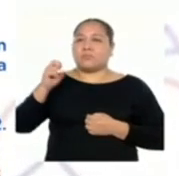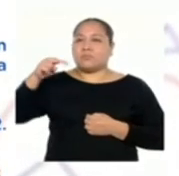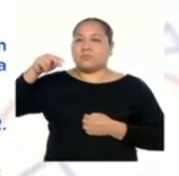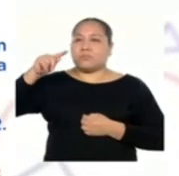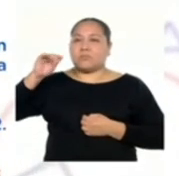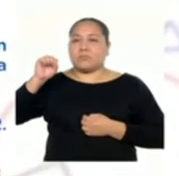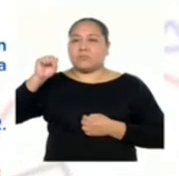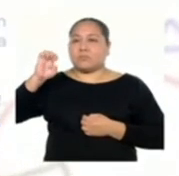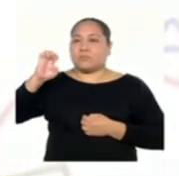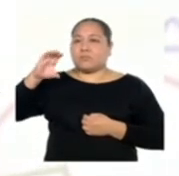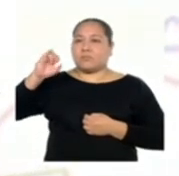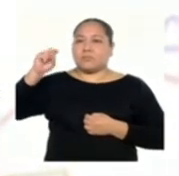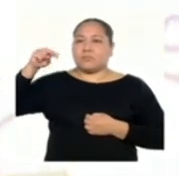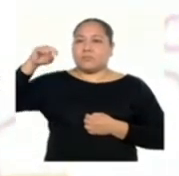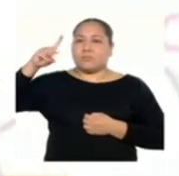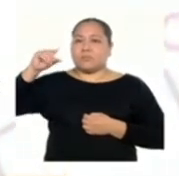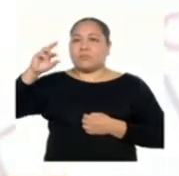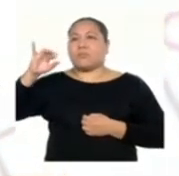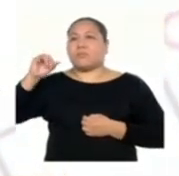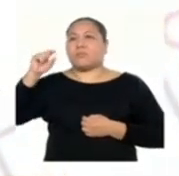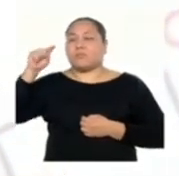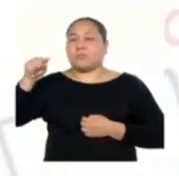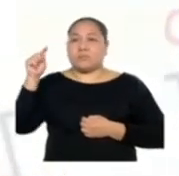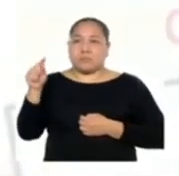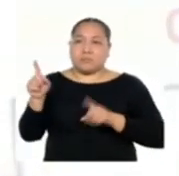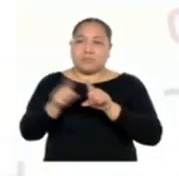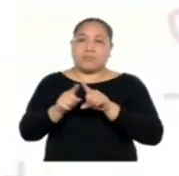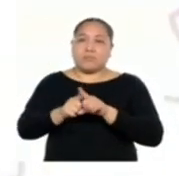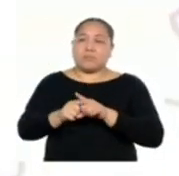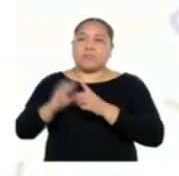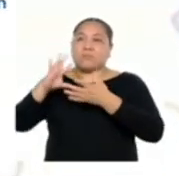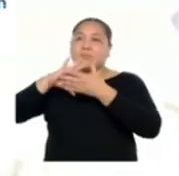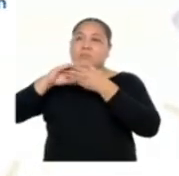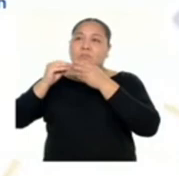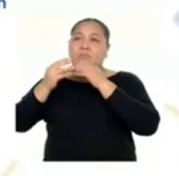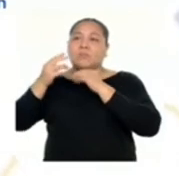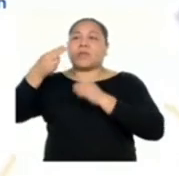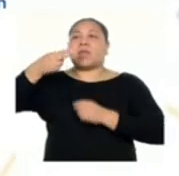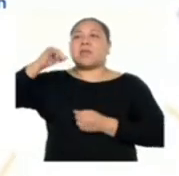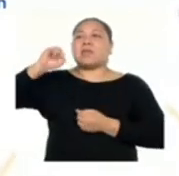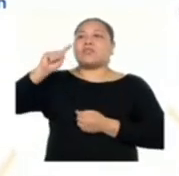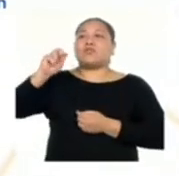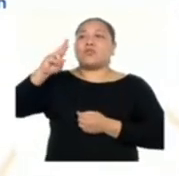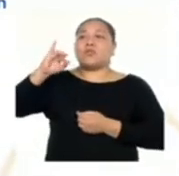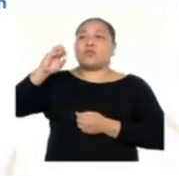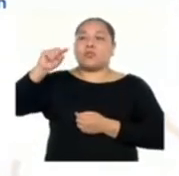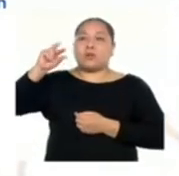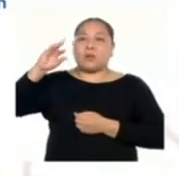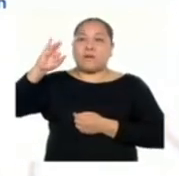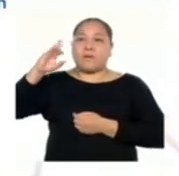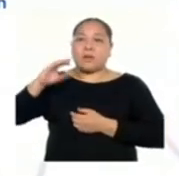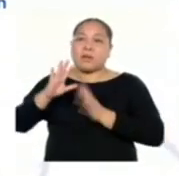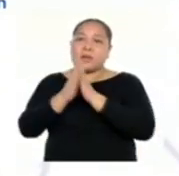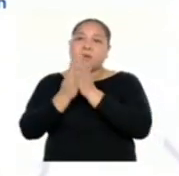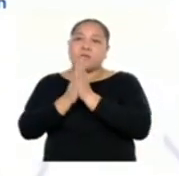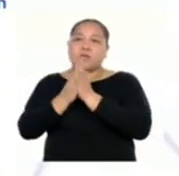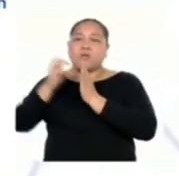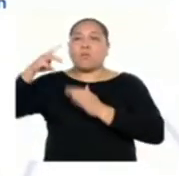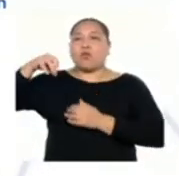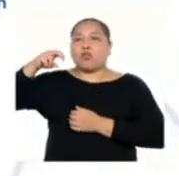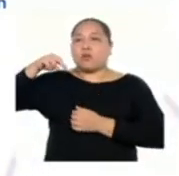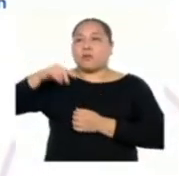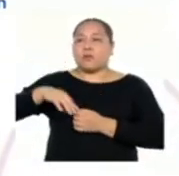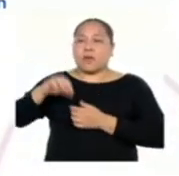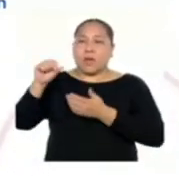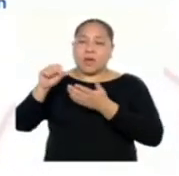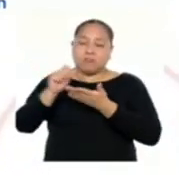Fuentes secundarias. Las secundarias se denominan también historiográficas y pueden ser libros, monografías,